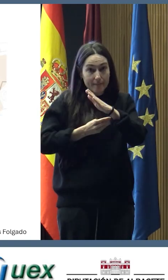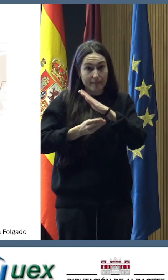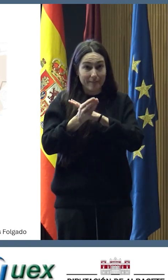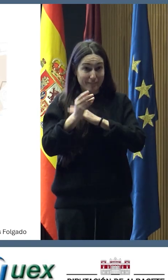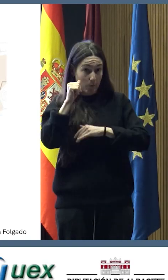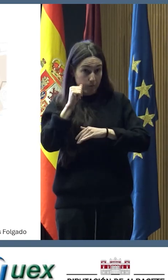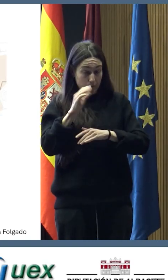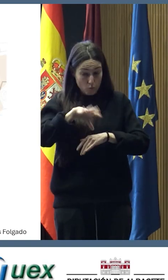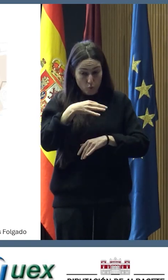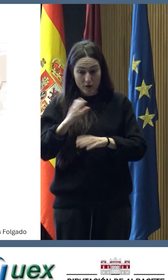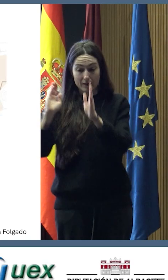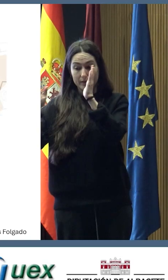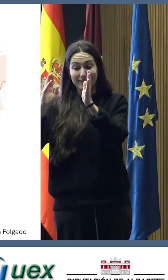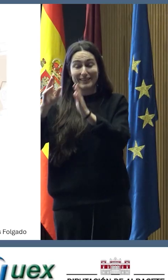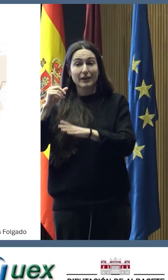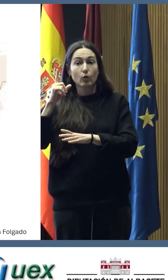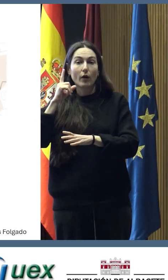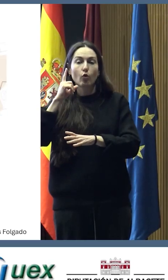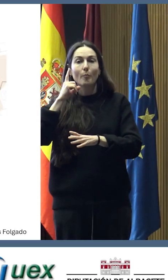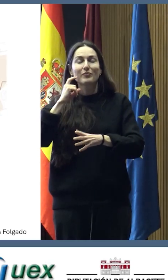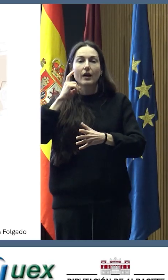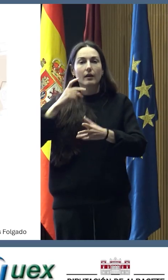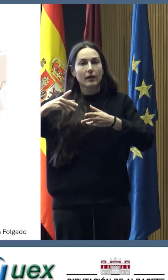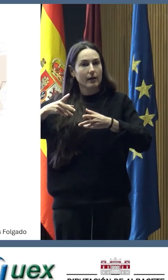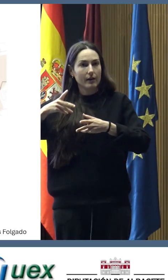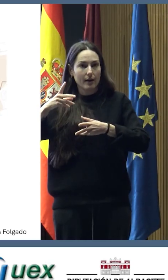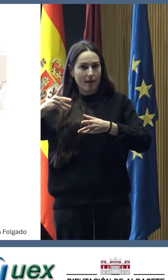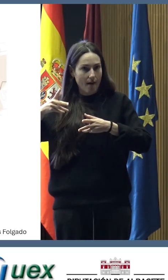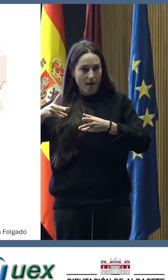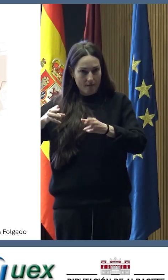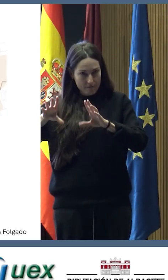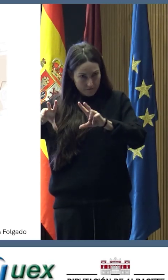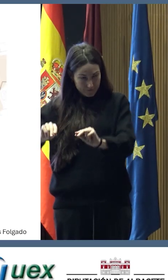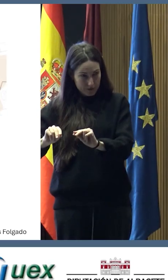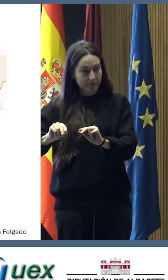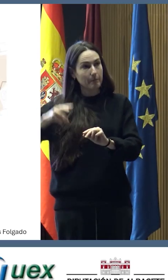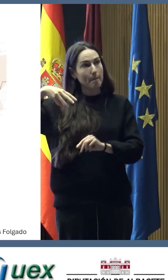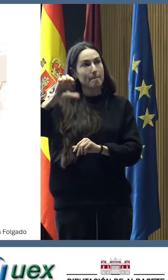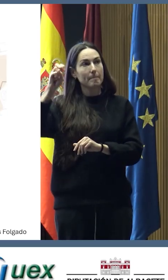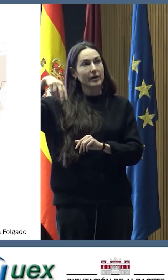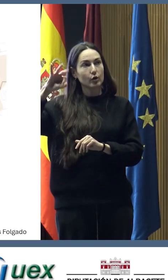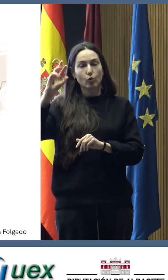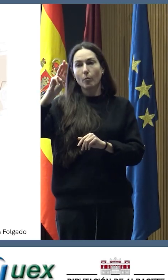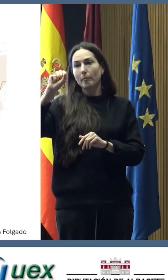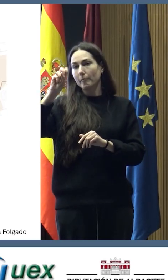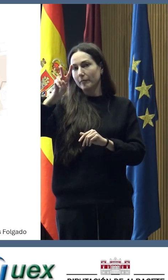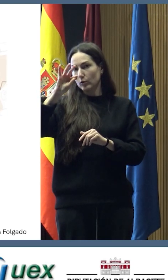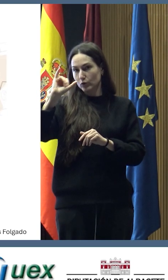menopausia, posmenopausia en la mujer, que va a ir cambiando, es cambiante.